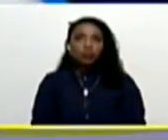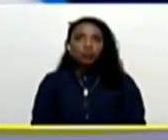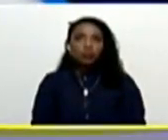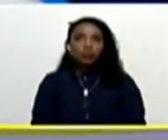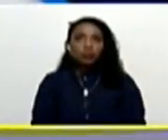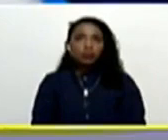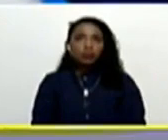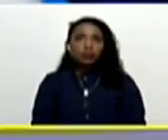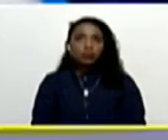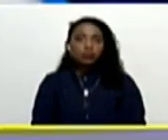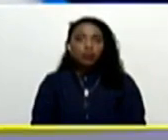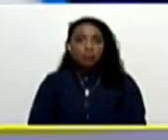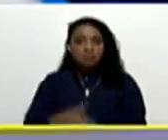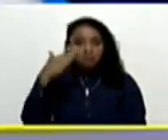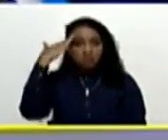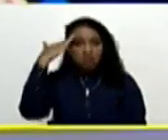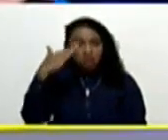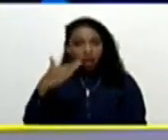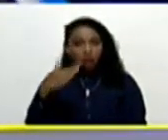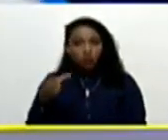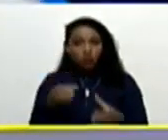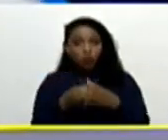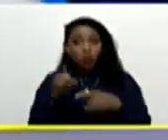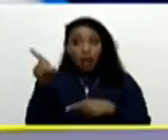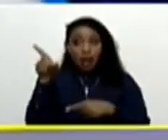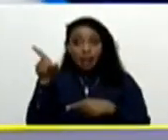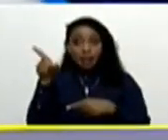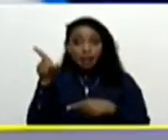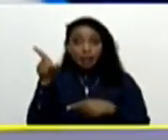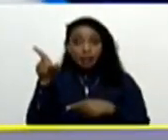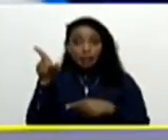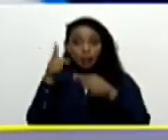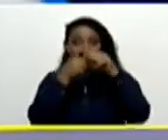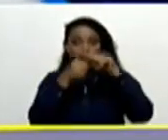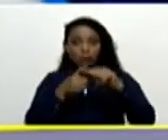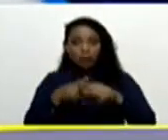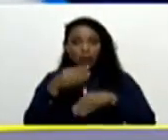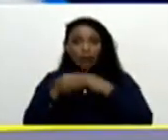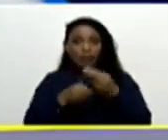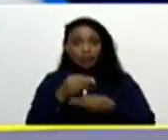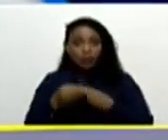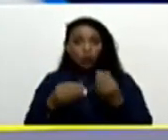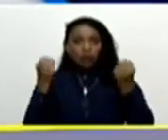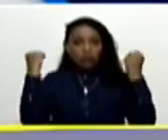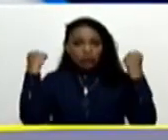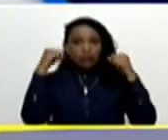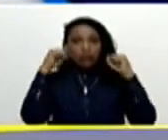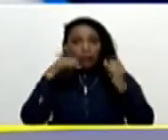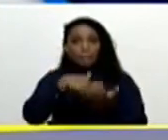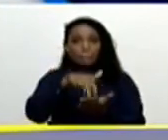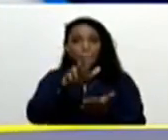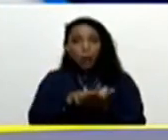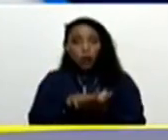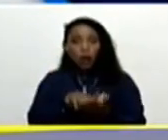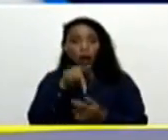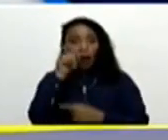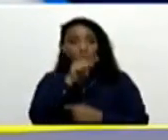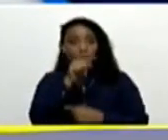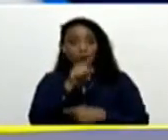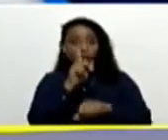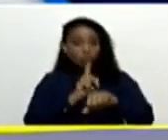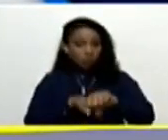en el ejército, que estaban pasando escuelas, que estaban pasando entrenamiento. Era el